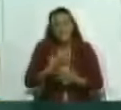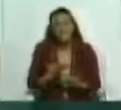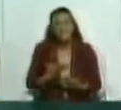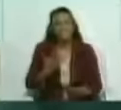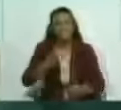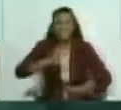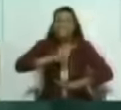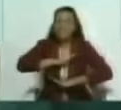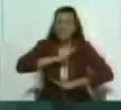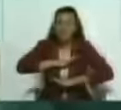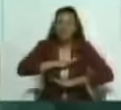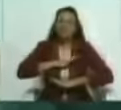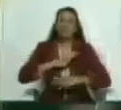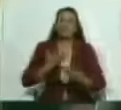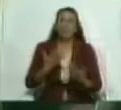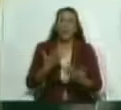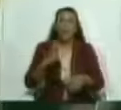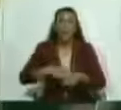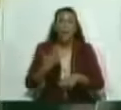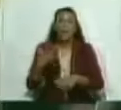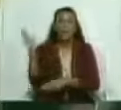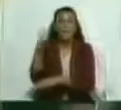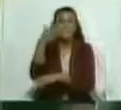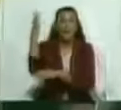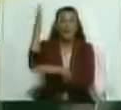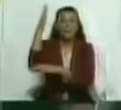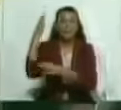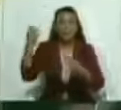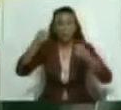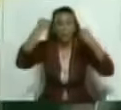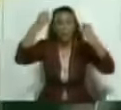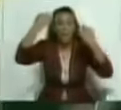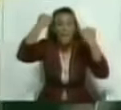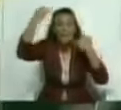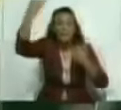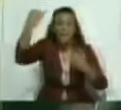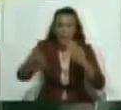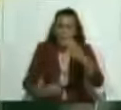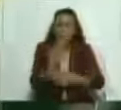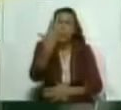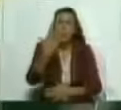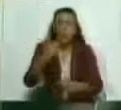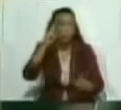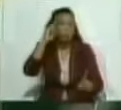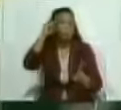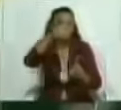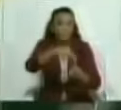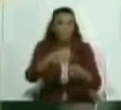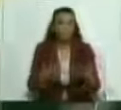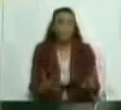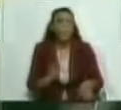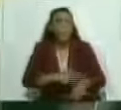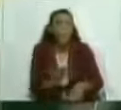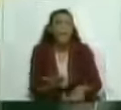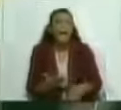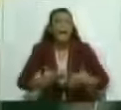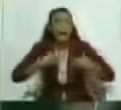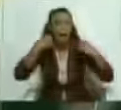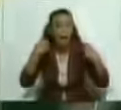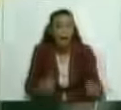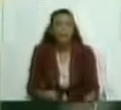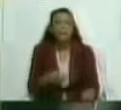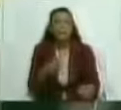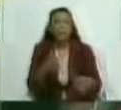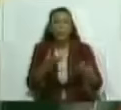sumamente satisfechos que esas banderas y esa causa que nacieron allí con un propósito de consolidar